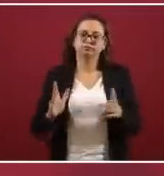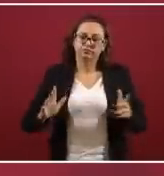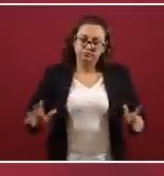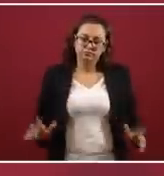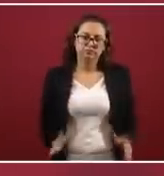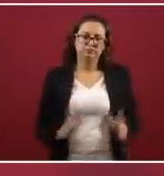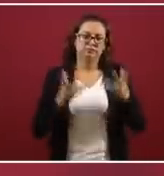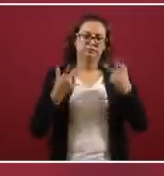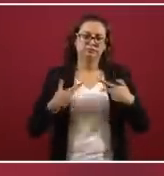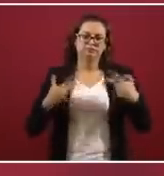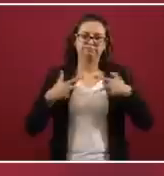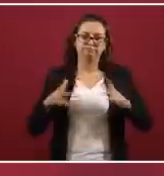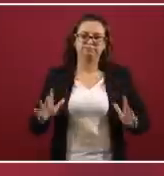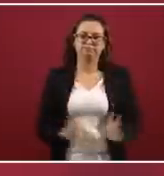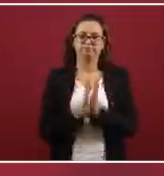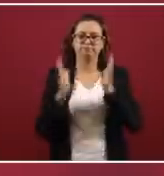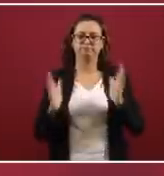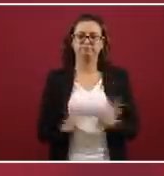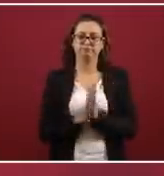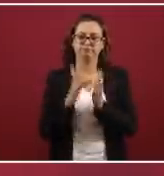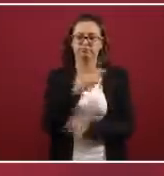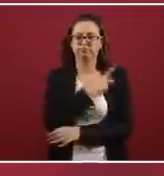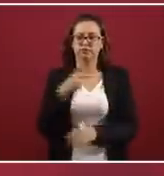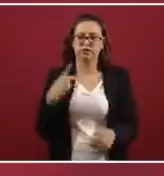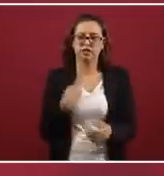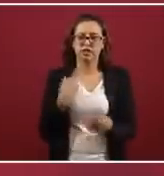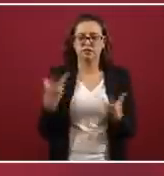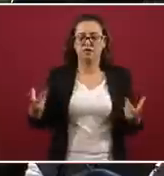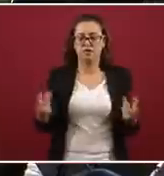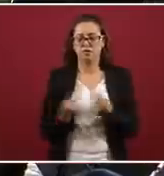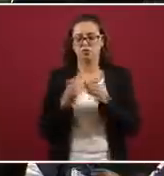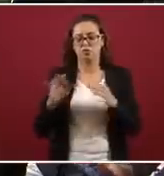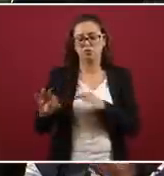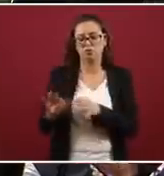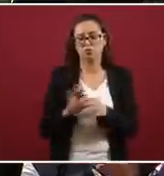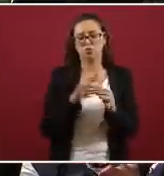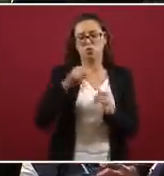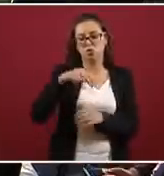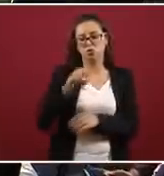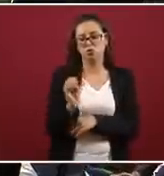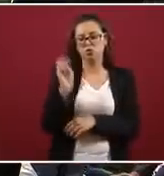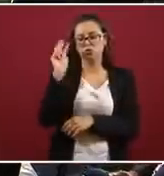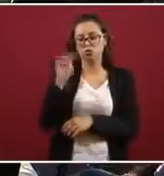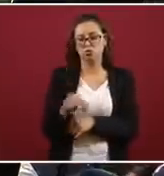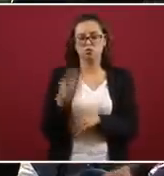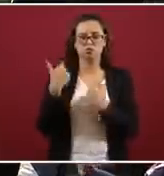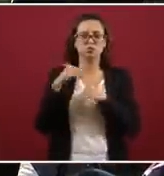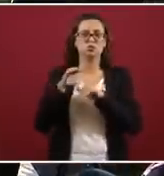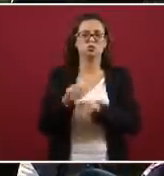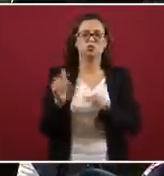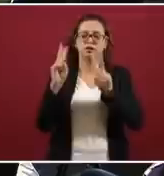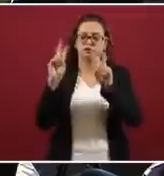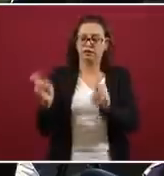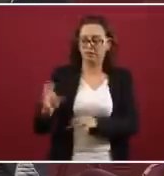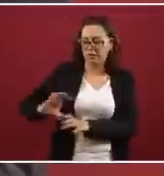los consumidores, pero tiene que ir aunado de la norma oficial mexicana para los cilindros de gas en cuanto al troquelado,